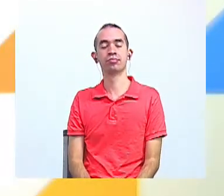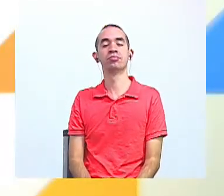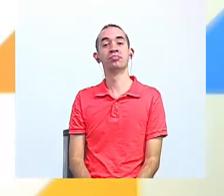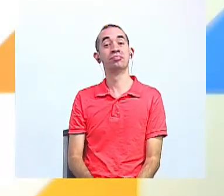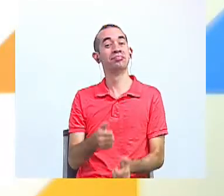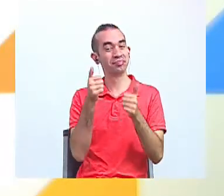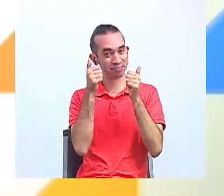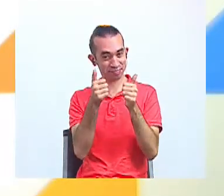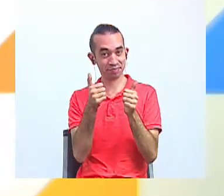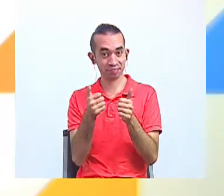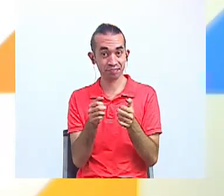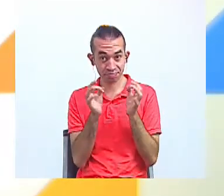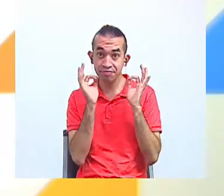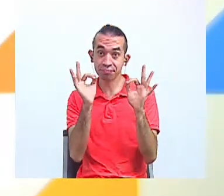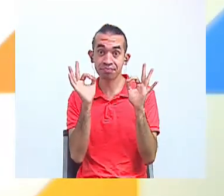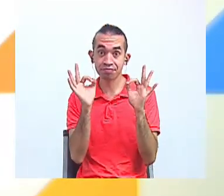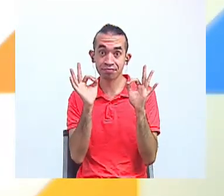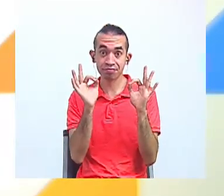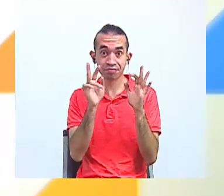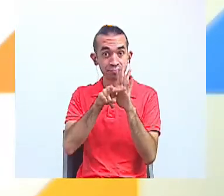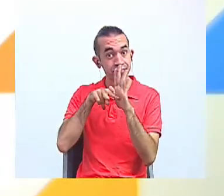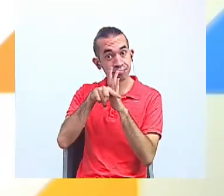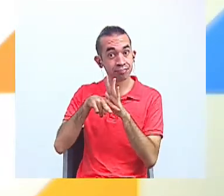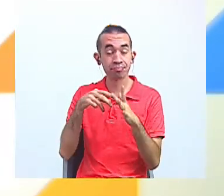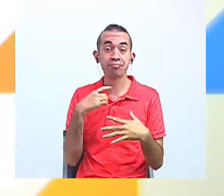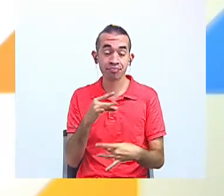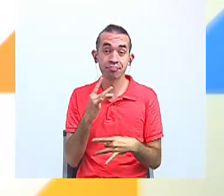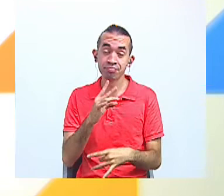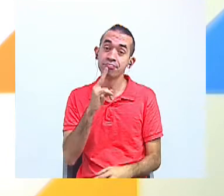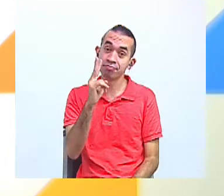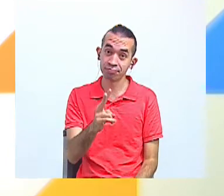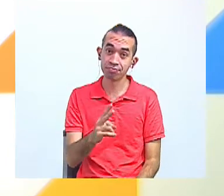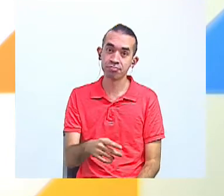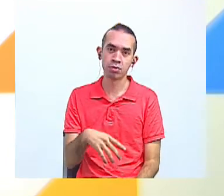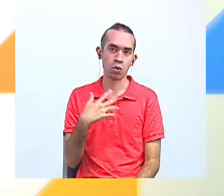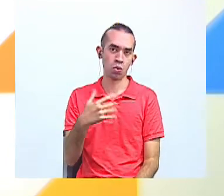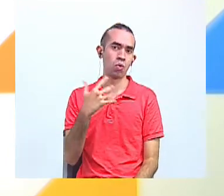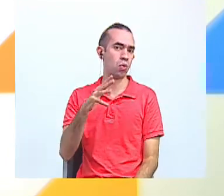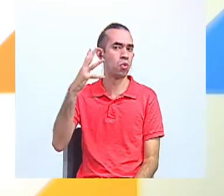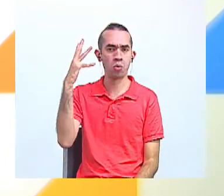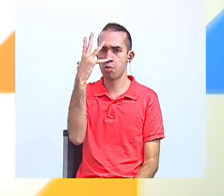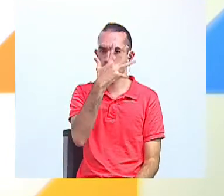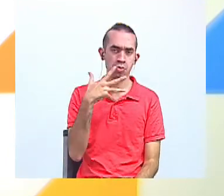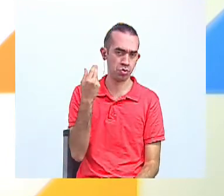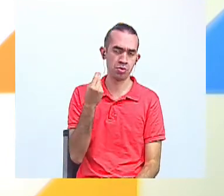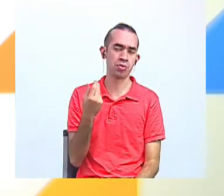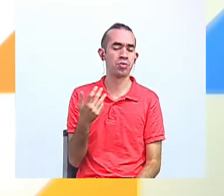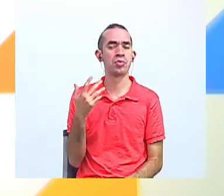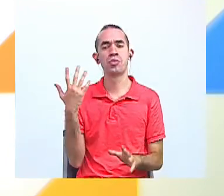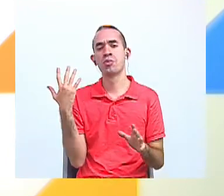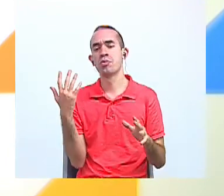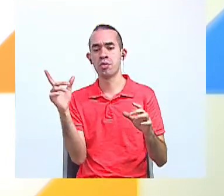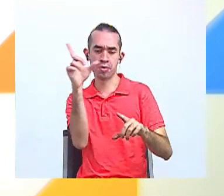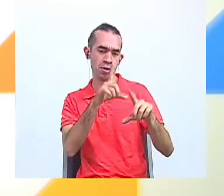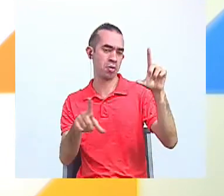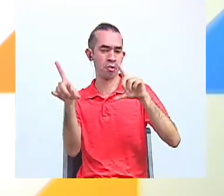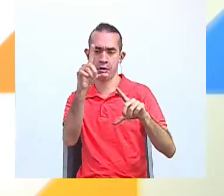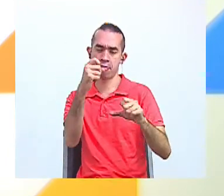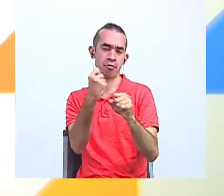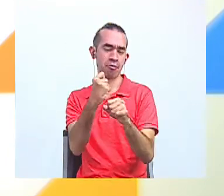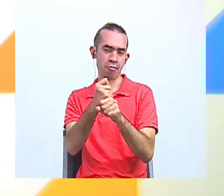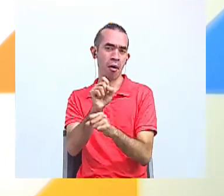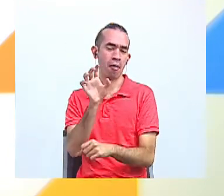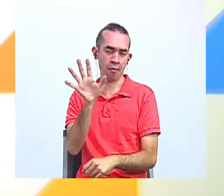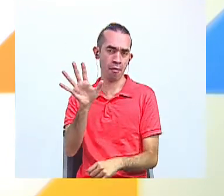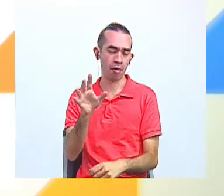Muy bien, ¿qué les pareció el video? Muy interesante, ¿verdad? ¿Vieron qué bonito todo lo que se hace en un laboratorio?